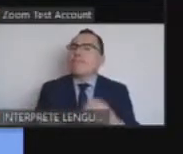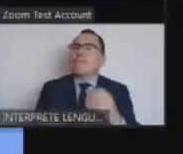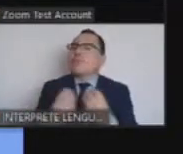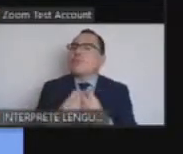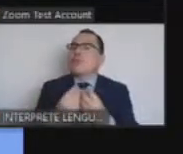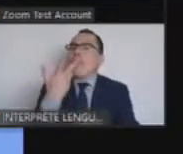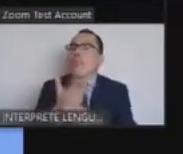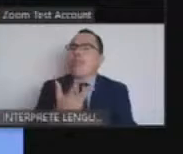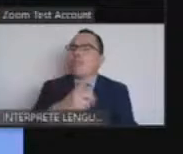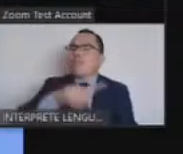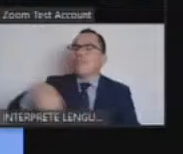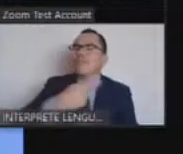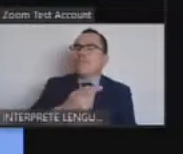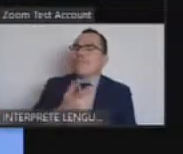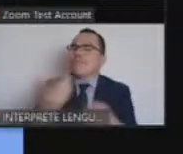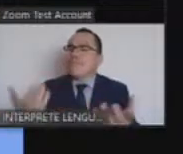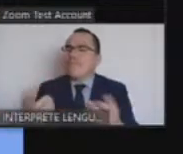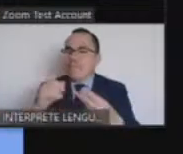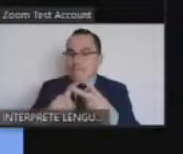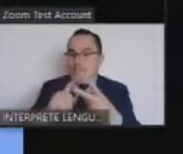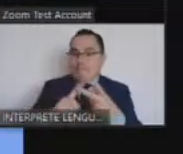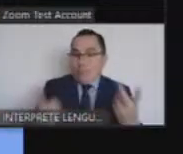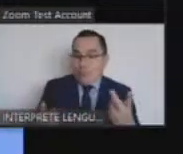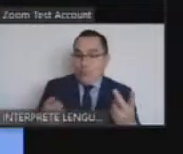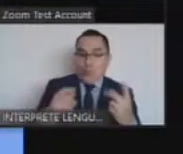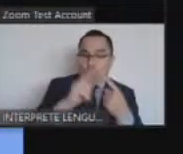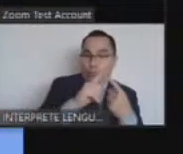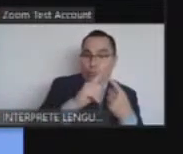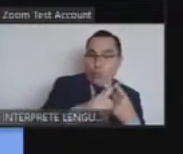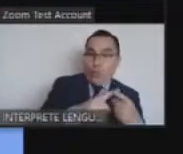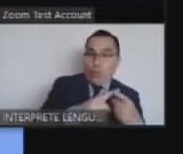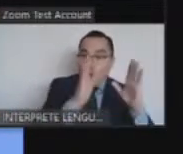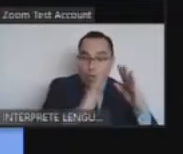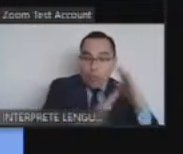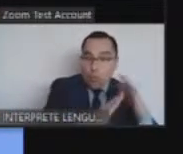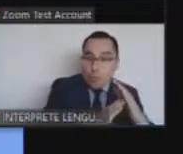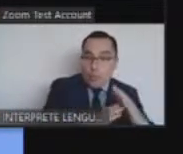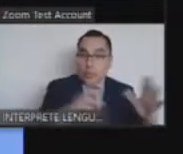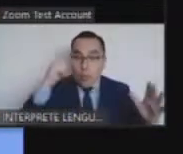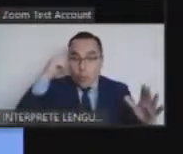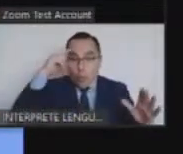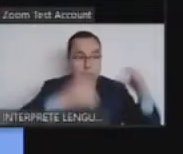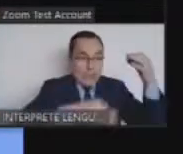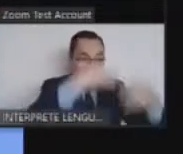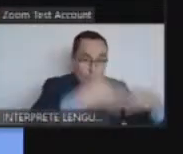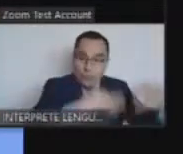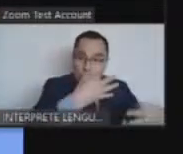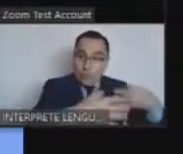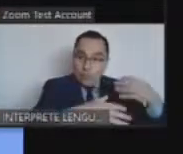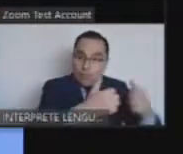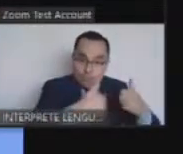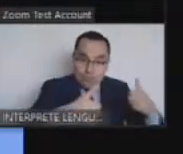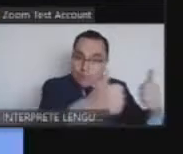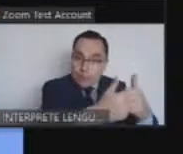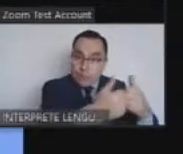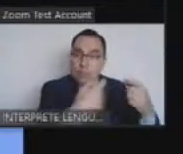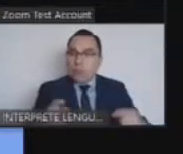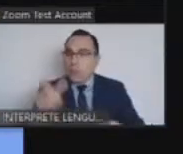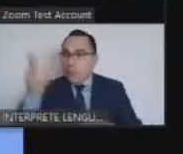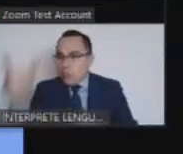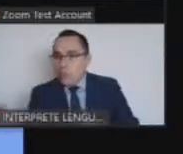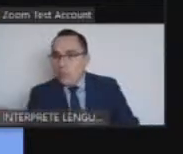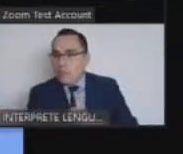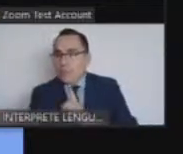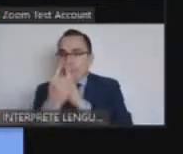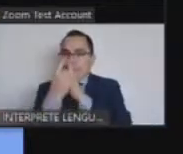ver no solamente con el momento en que los tribunales actúan directamente, sino también cómo las personas se enfrentan a